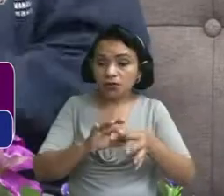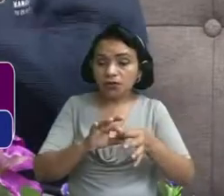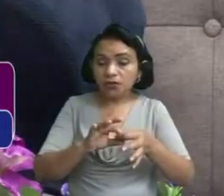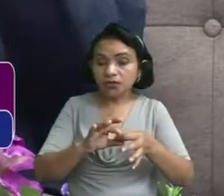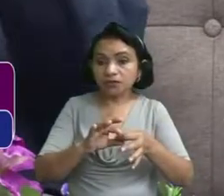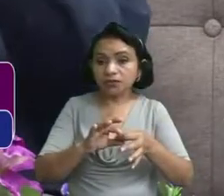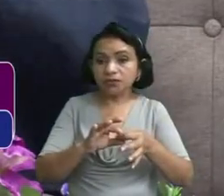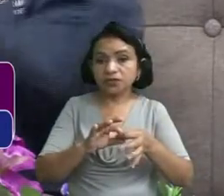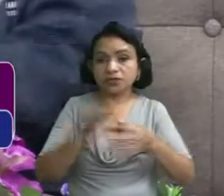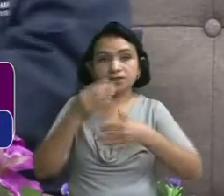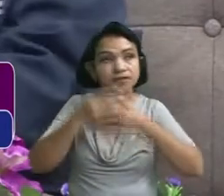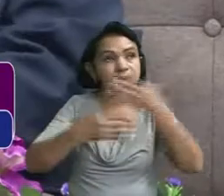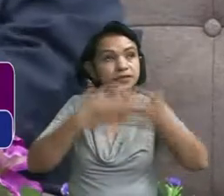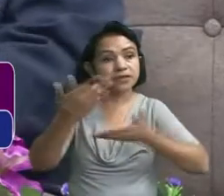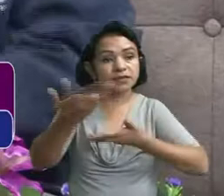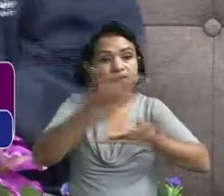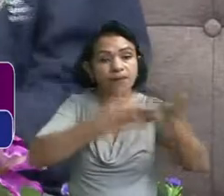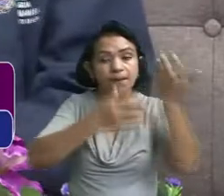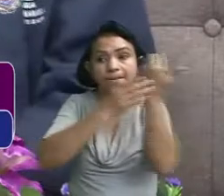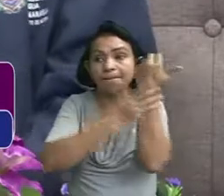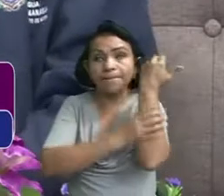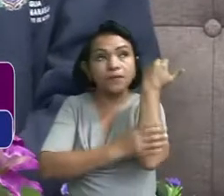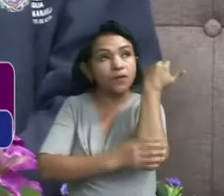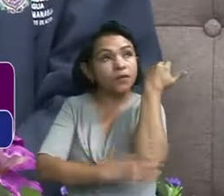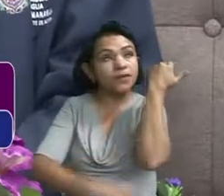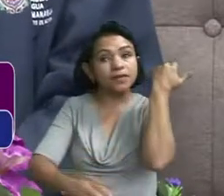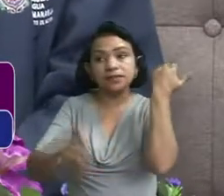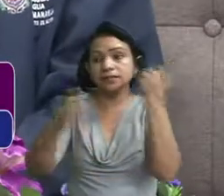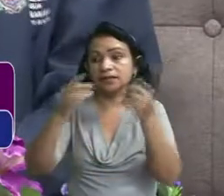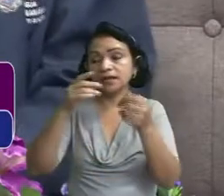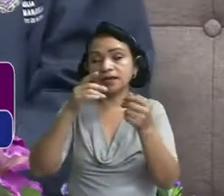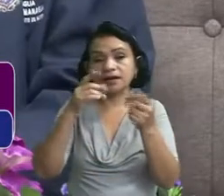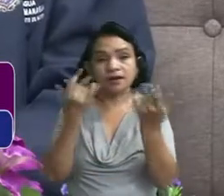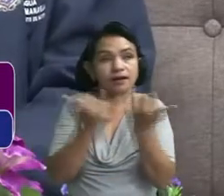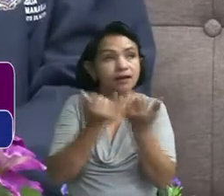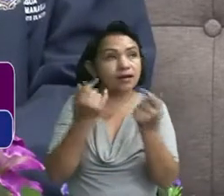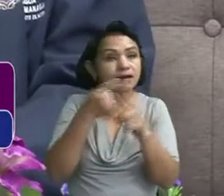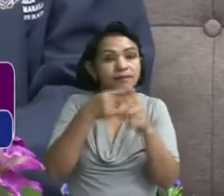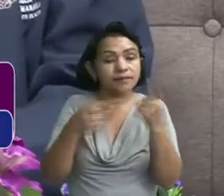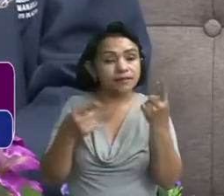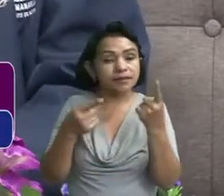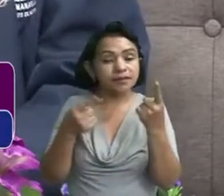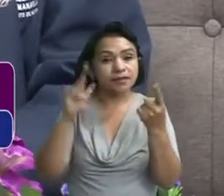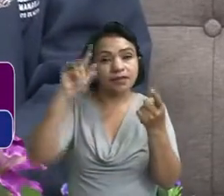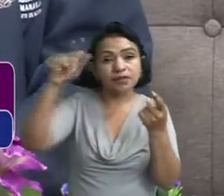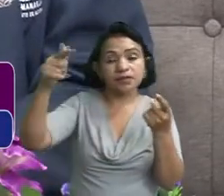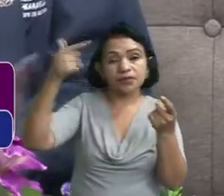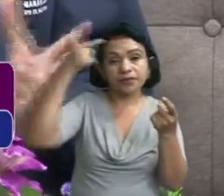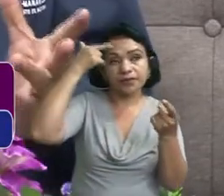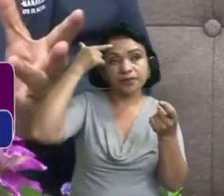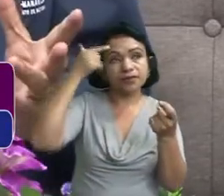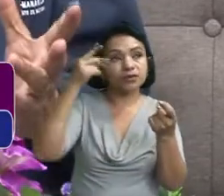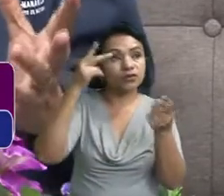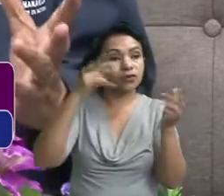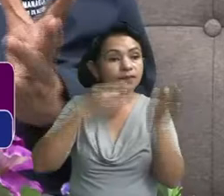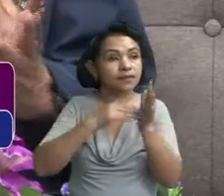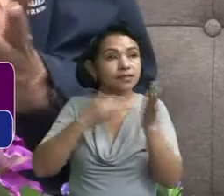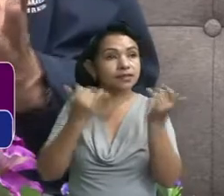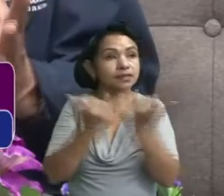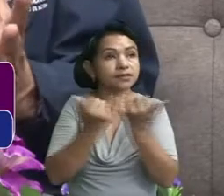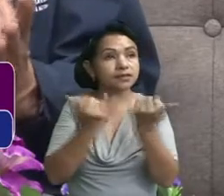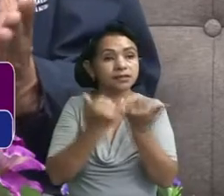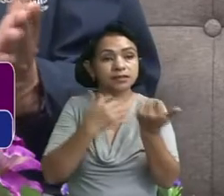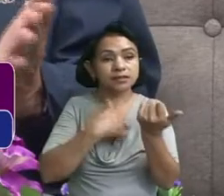efectivamente, se ha venido combatiendo la pobreza, reducción de la pobreza casi a la mitad de como estaba cuando llegamos al gobierno en el 2007. Esto es muy importante